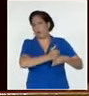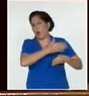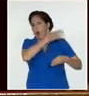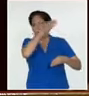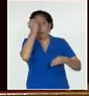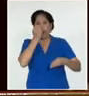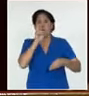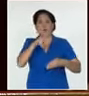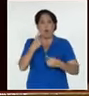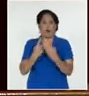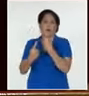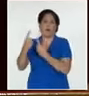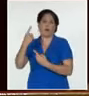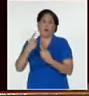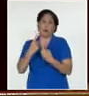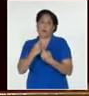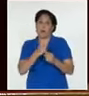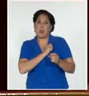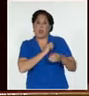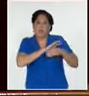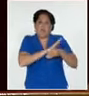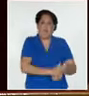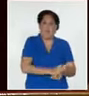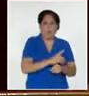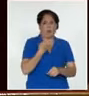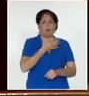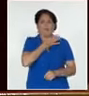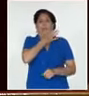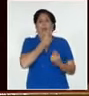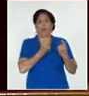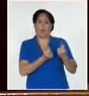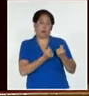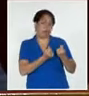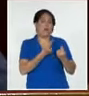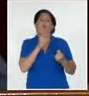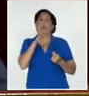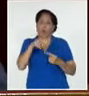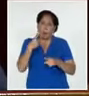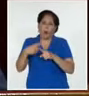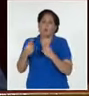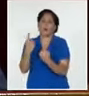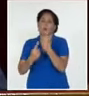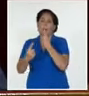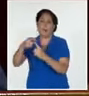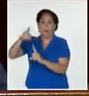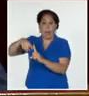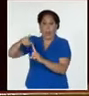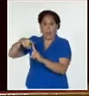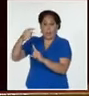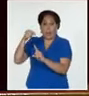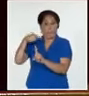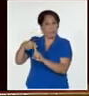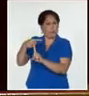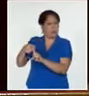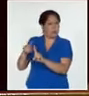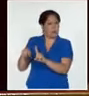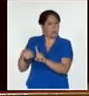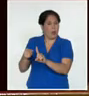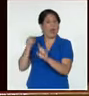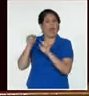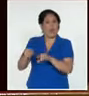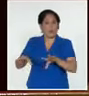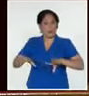arbitrariedades que esa política criminal nos impone. Pero hay tareas que solo tienen resultados positivos cuando se